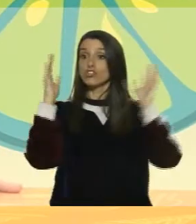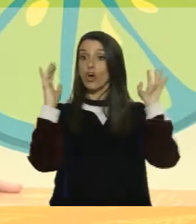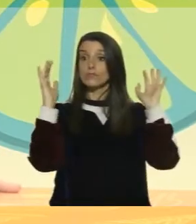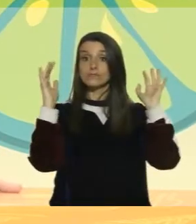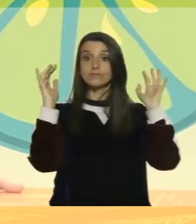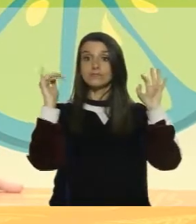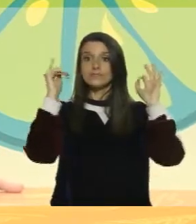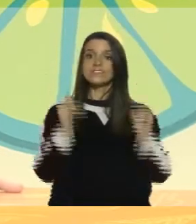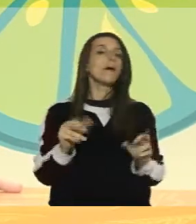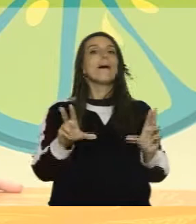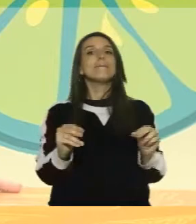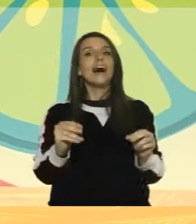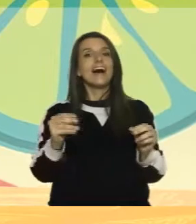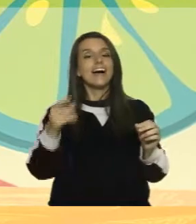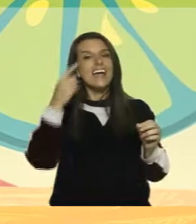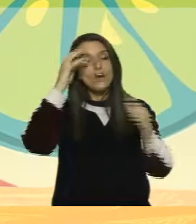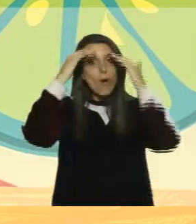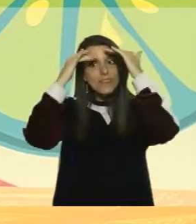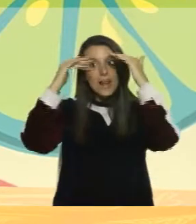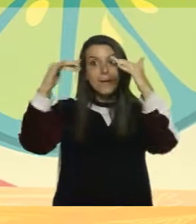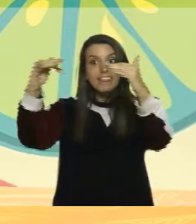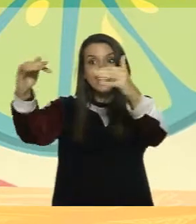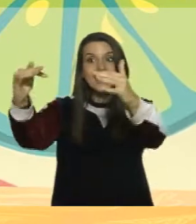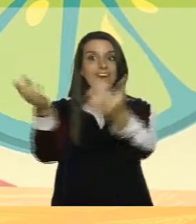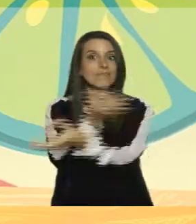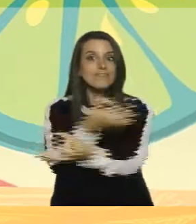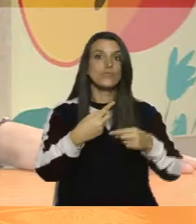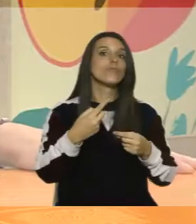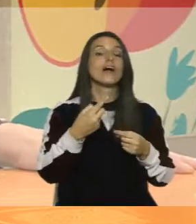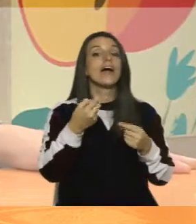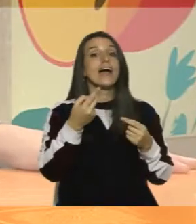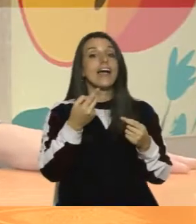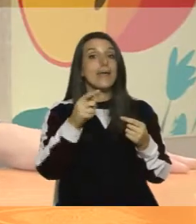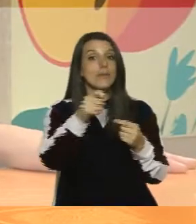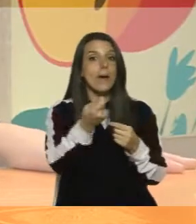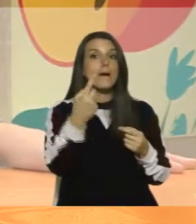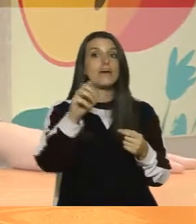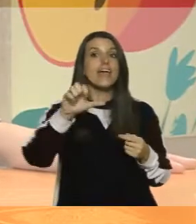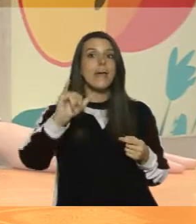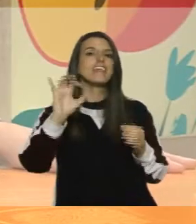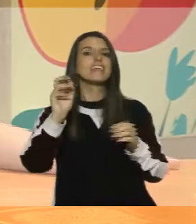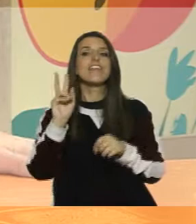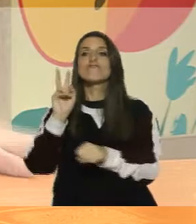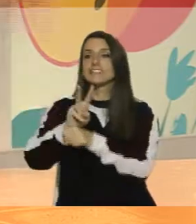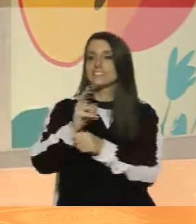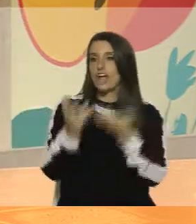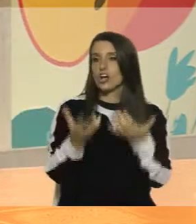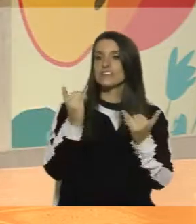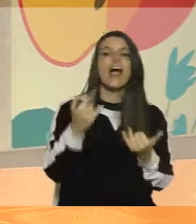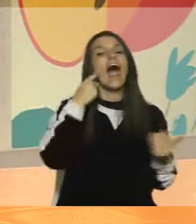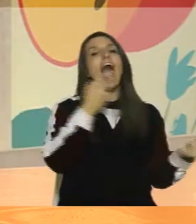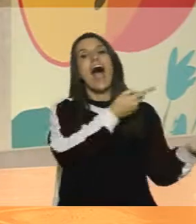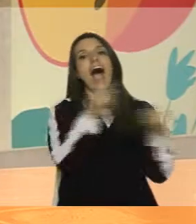digas. Es increíble. Es telepatía, totalmente. No. Y Emilio tiene visita en la cocina, ¿eh? Así que